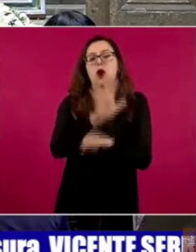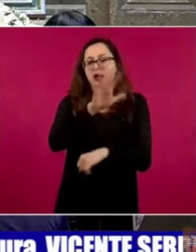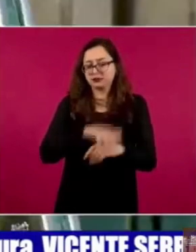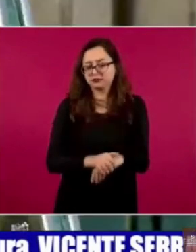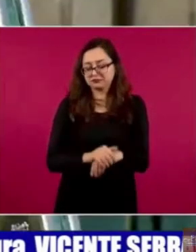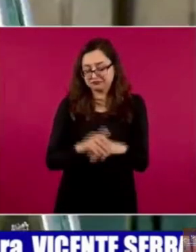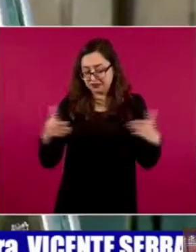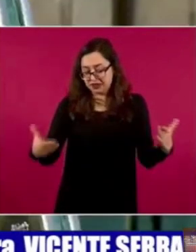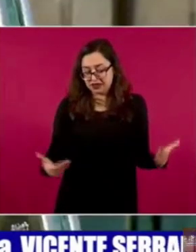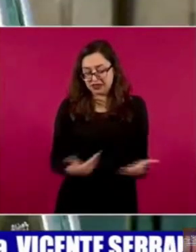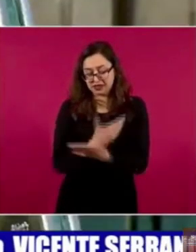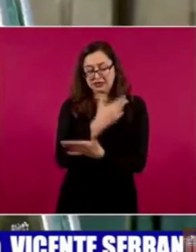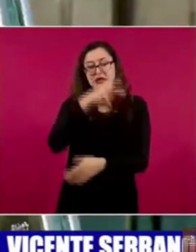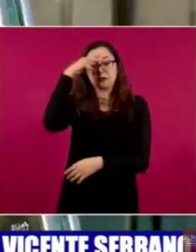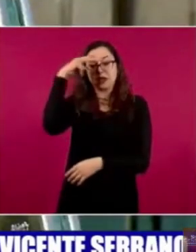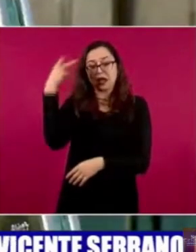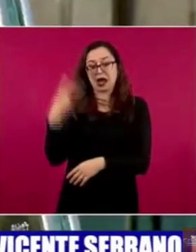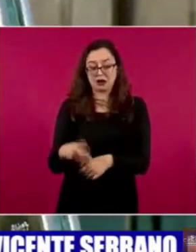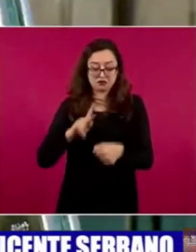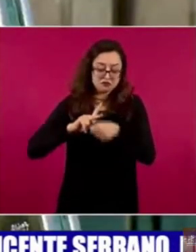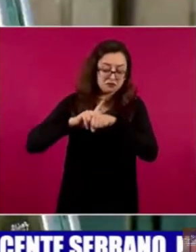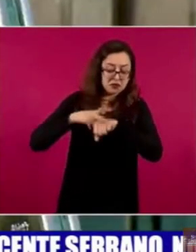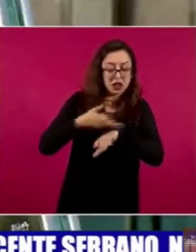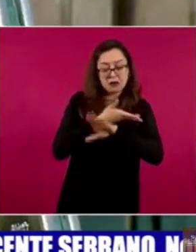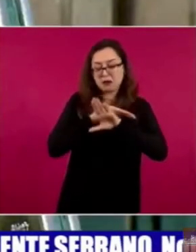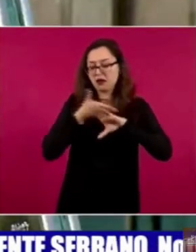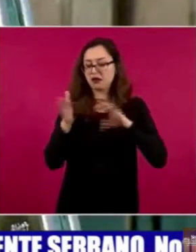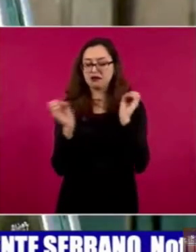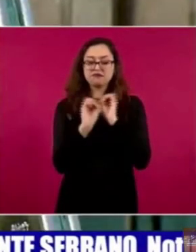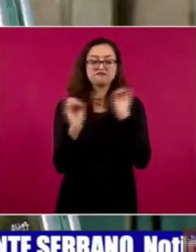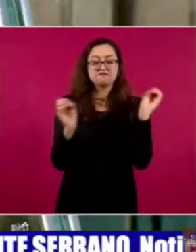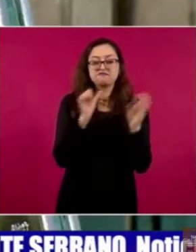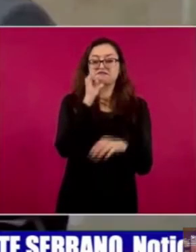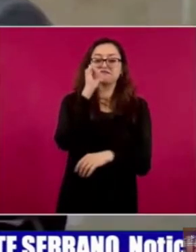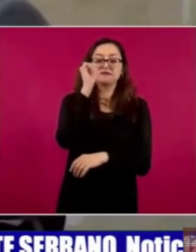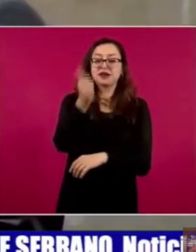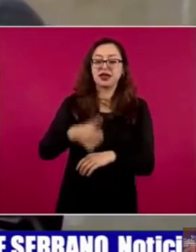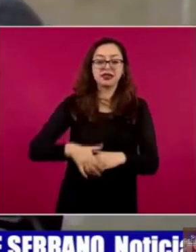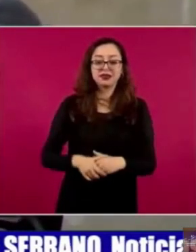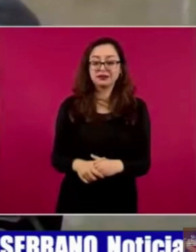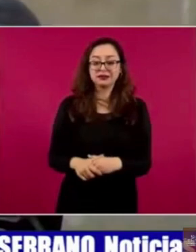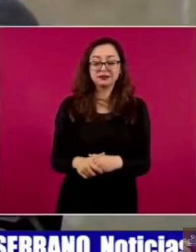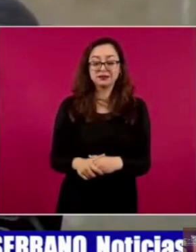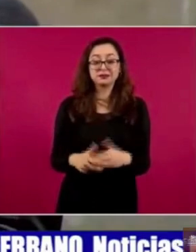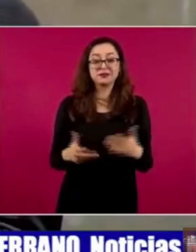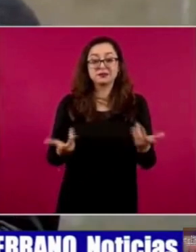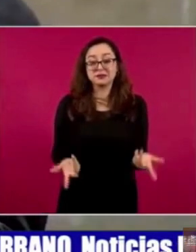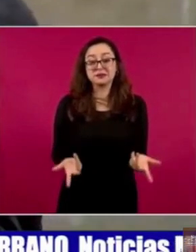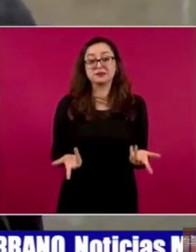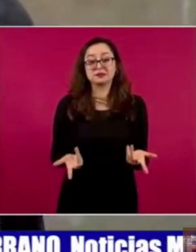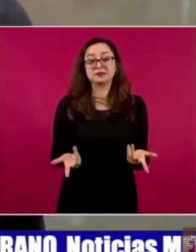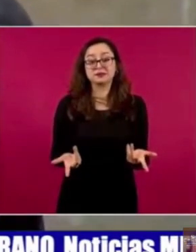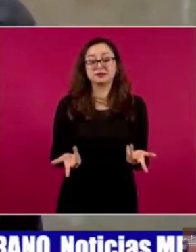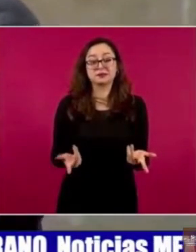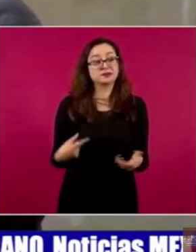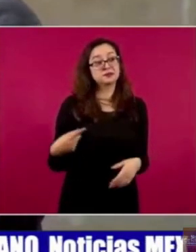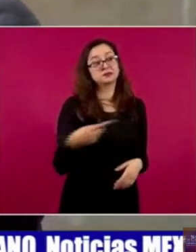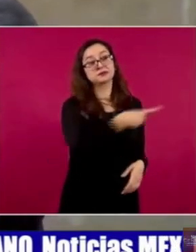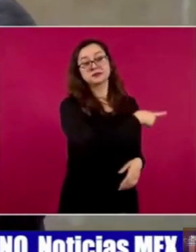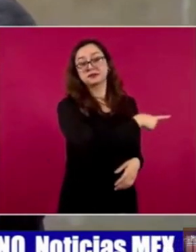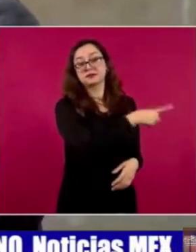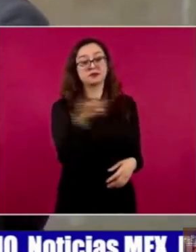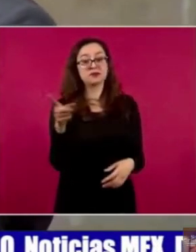Nuestra piel no es blanca y no todos son capaces de comprender